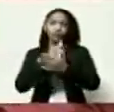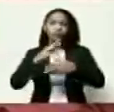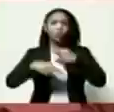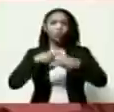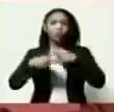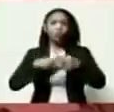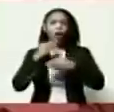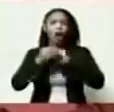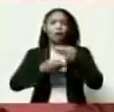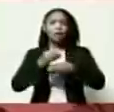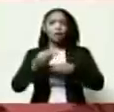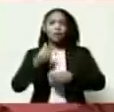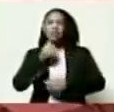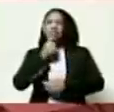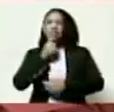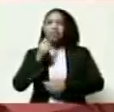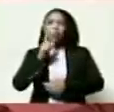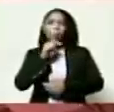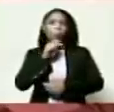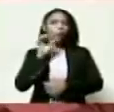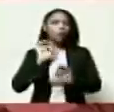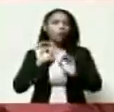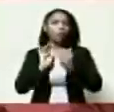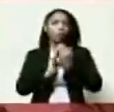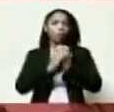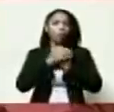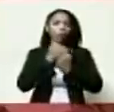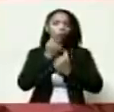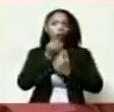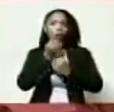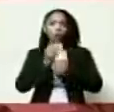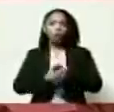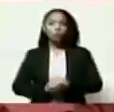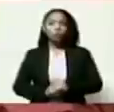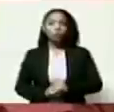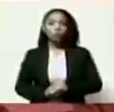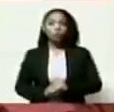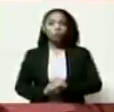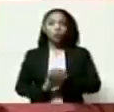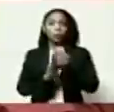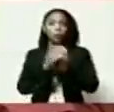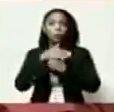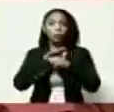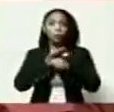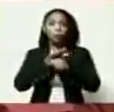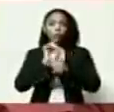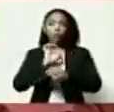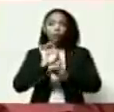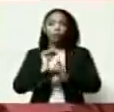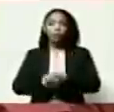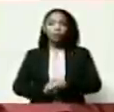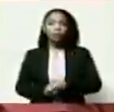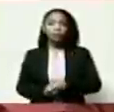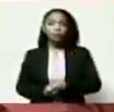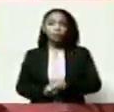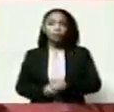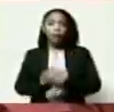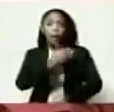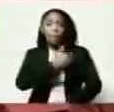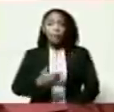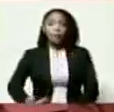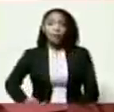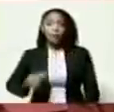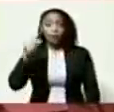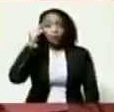pues, aquí no hay nada escondido, no hay nada oculto. El presidente el día lunes